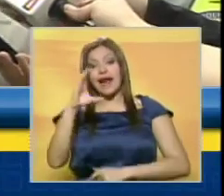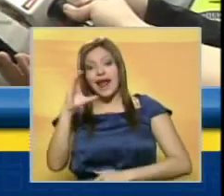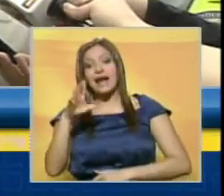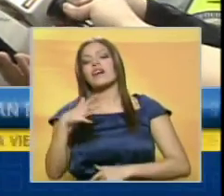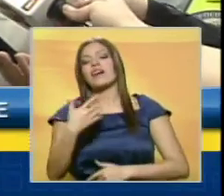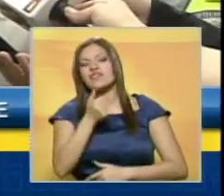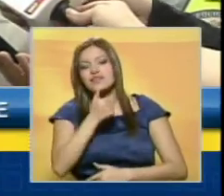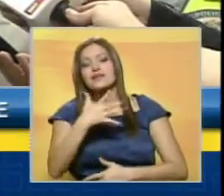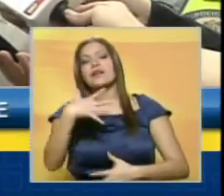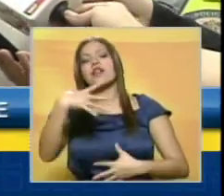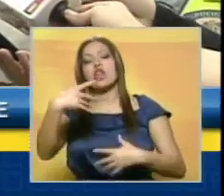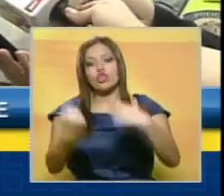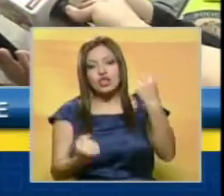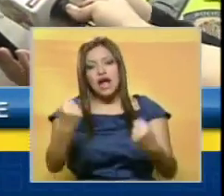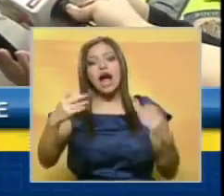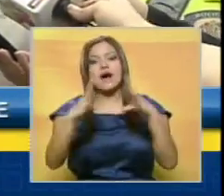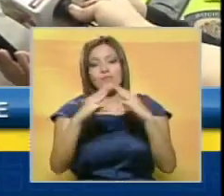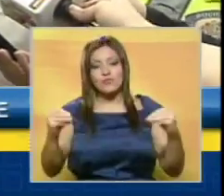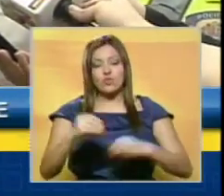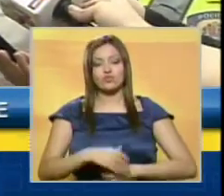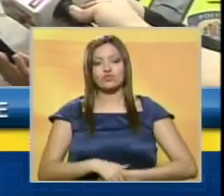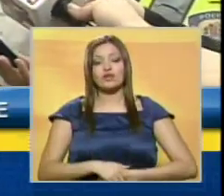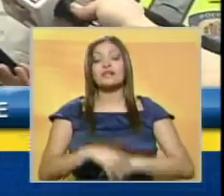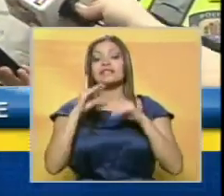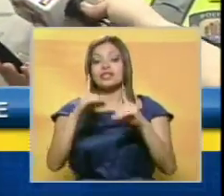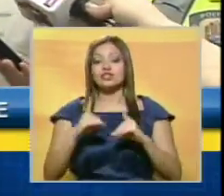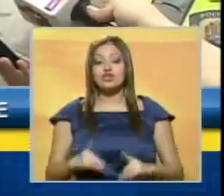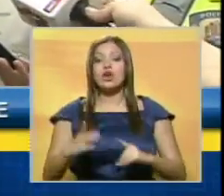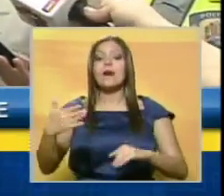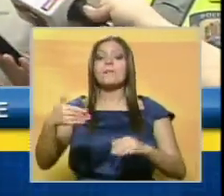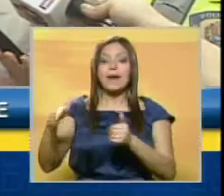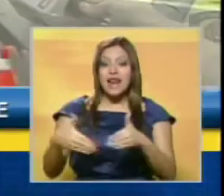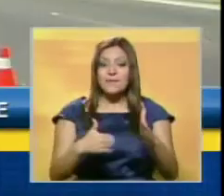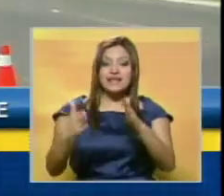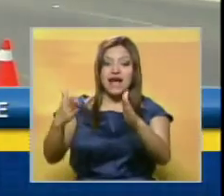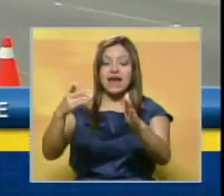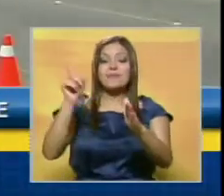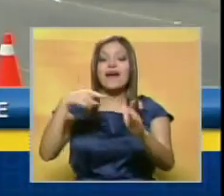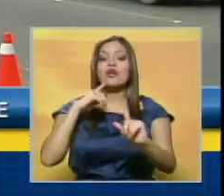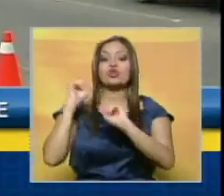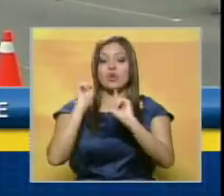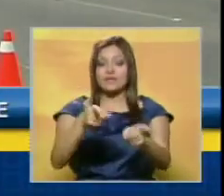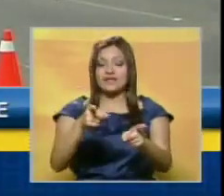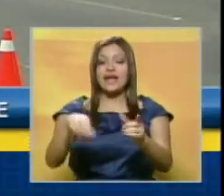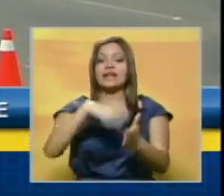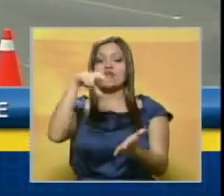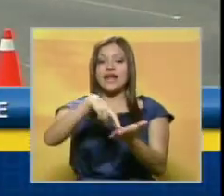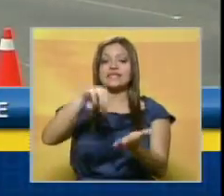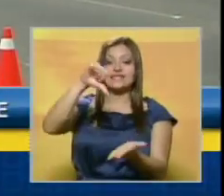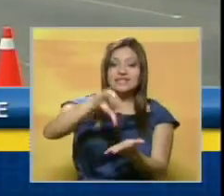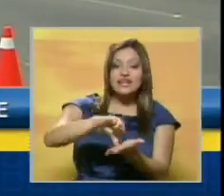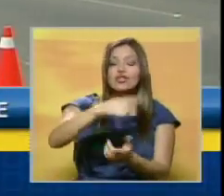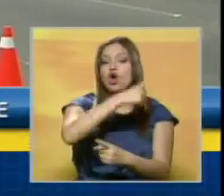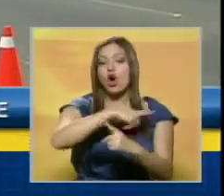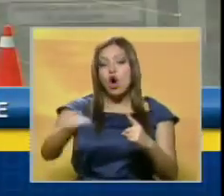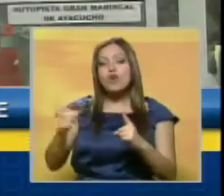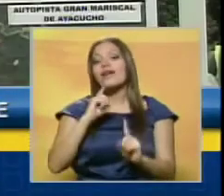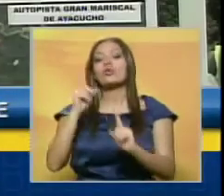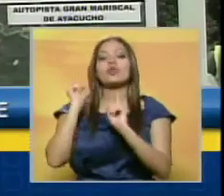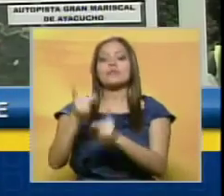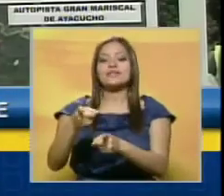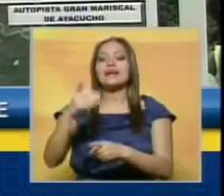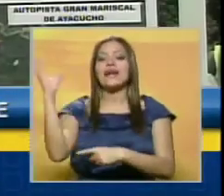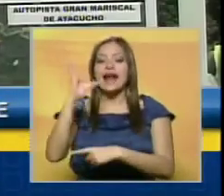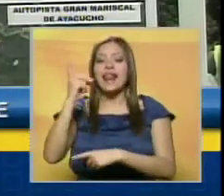vehículos de carga pesada. La medida se aplicará en la carretera panamericana y en las autopistas regional del centro, Gran Mariscal de Ayacucho